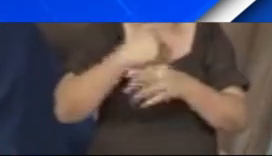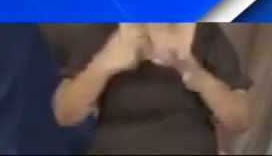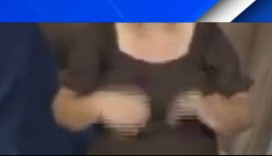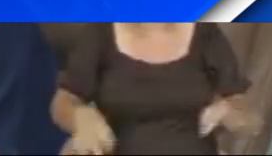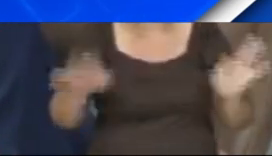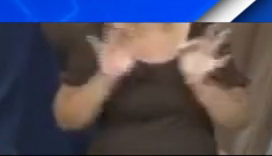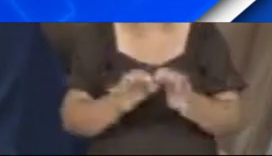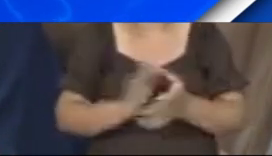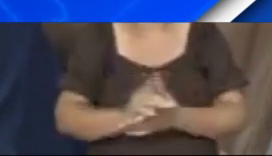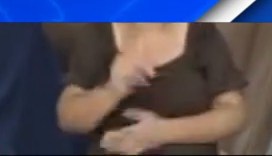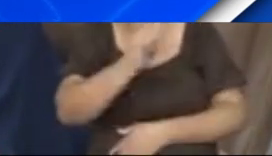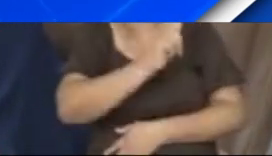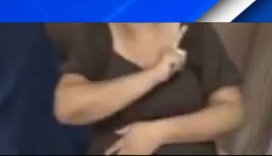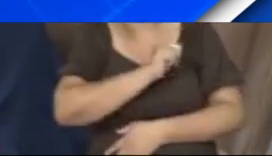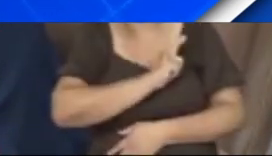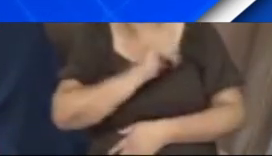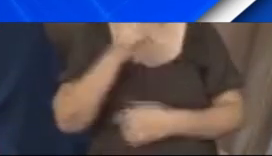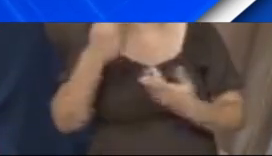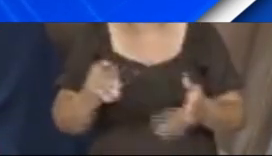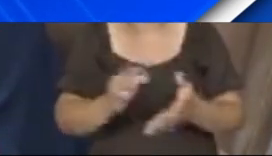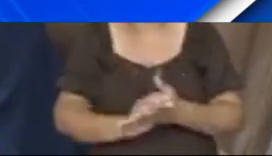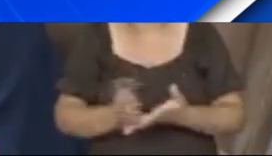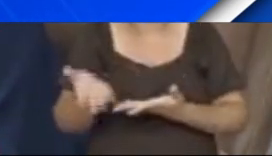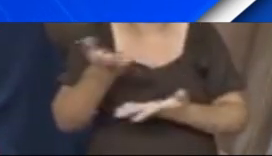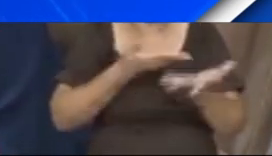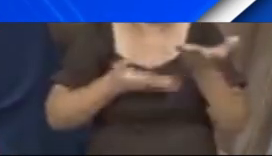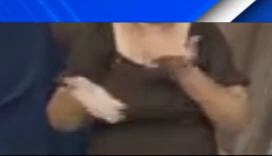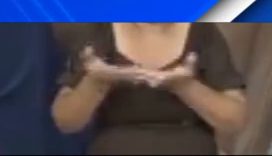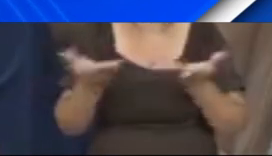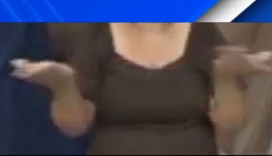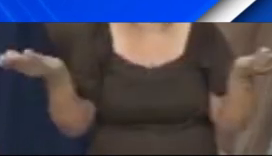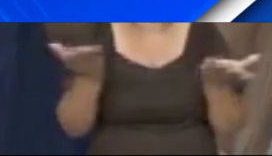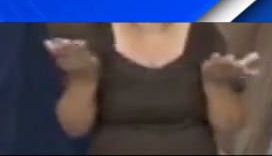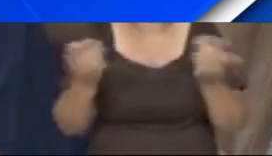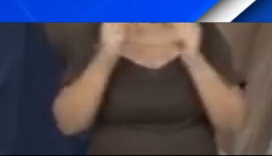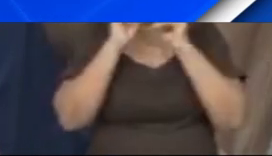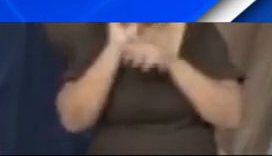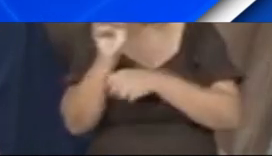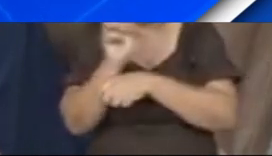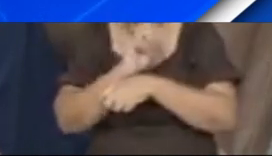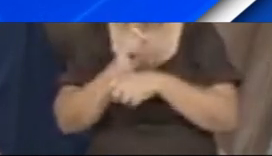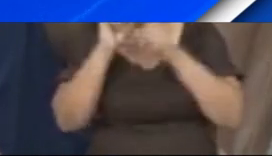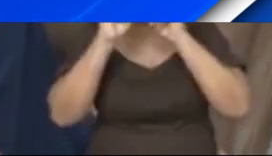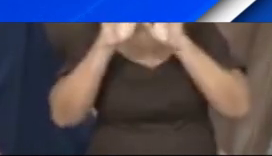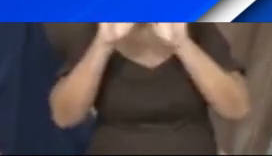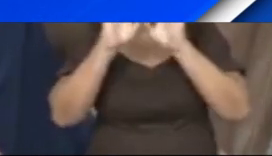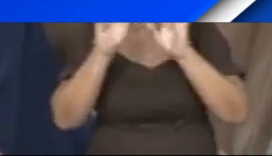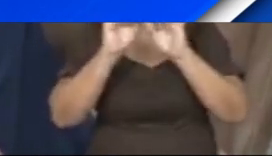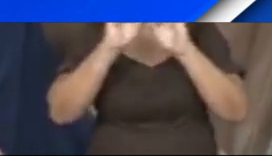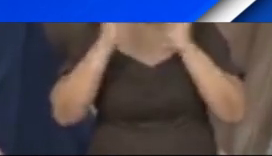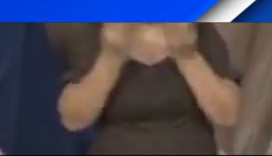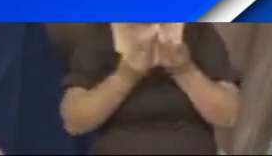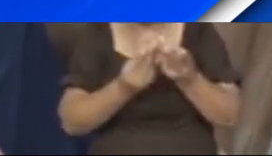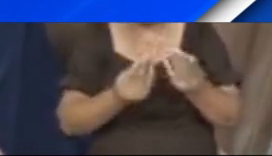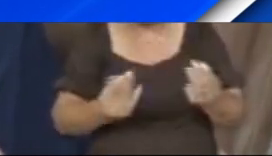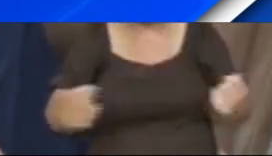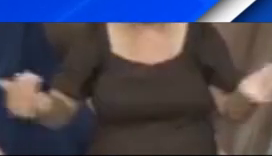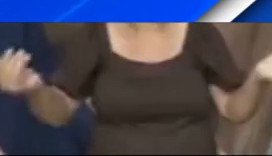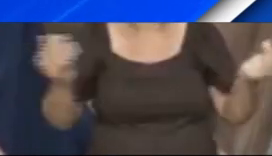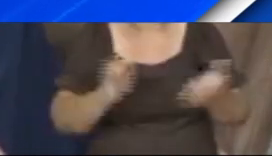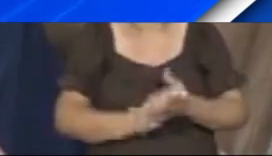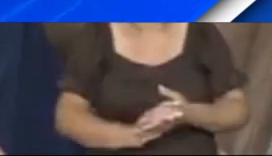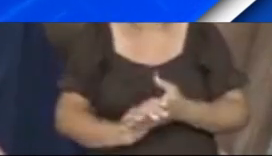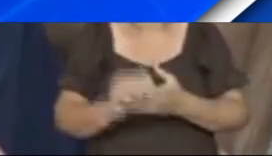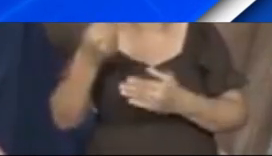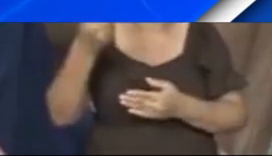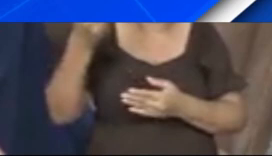tradicionales. Tenemos un rol colectivo como protectoras de nuestra madre tierra, de nuestra